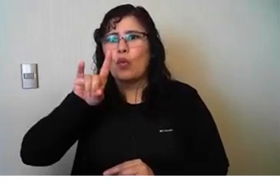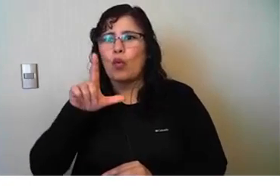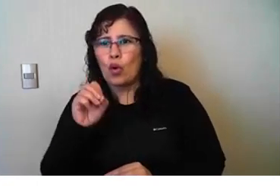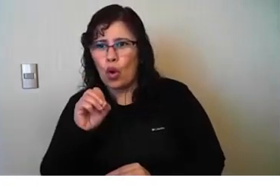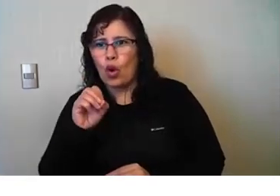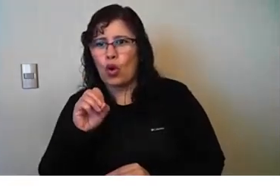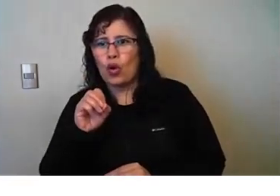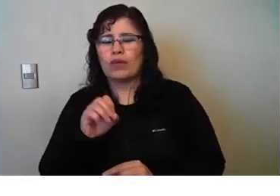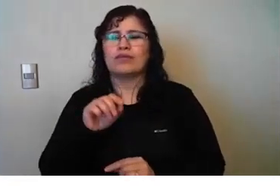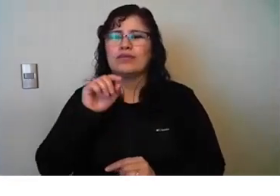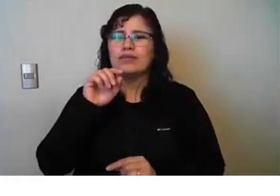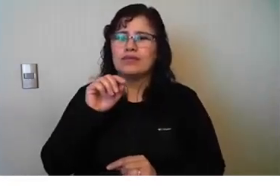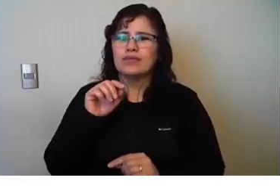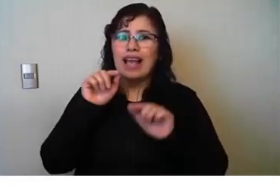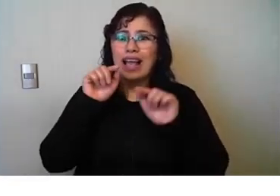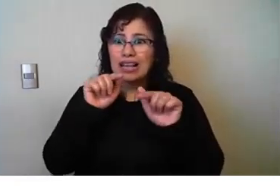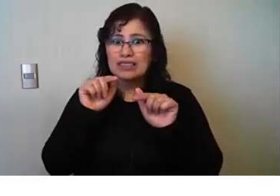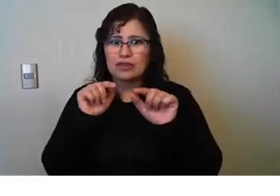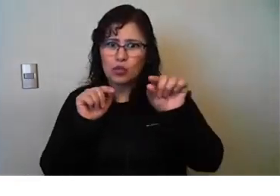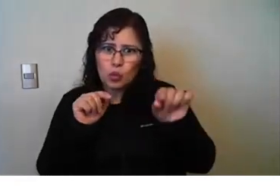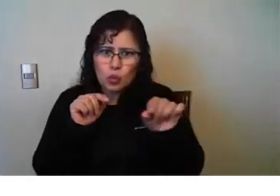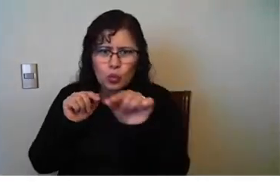colateral que se desplaza hacia arriba, dejando